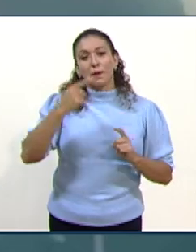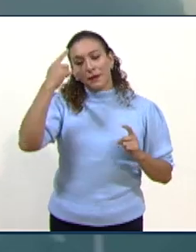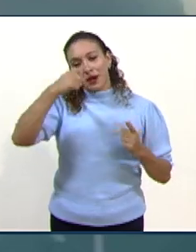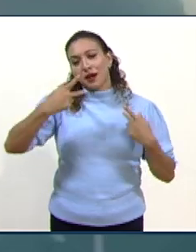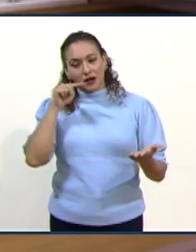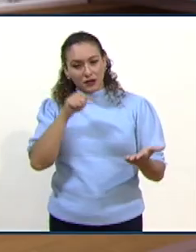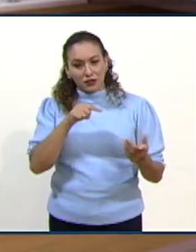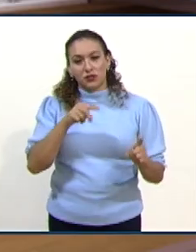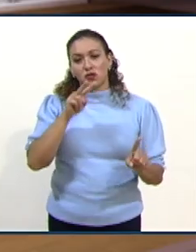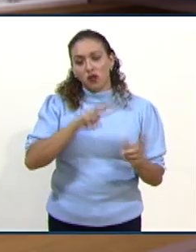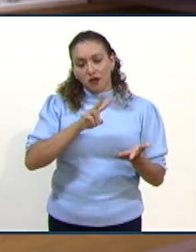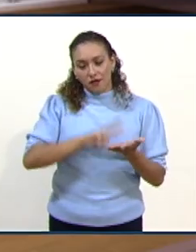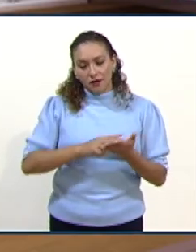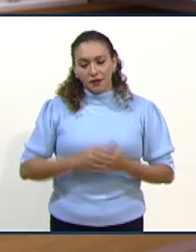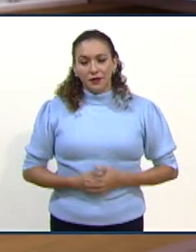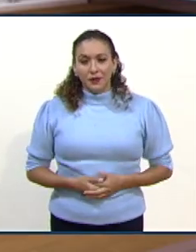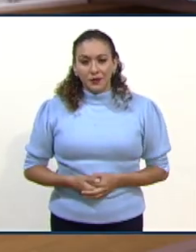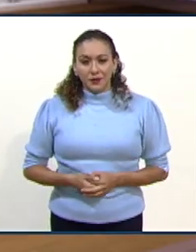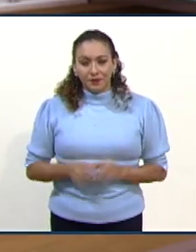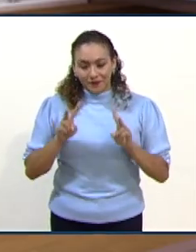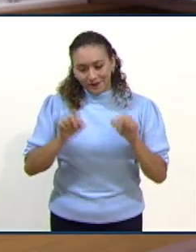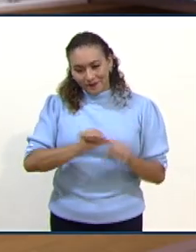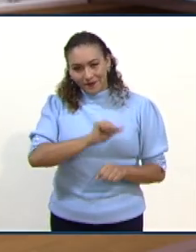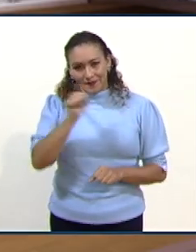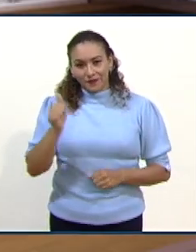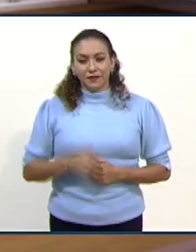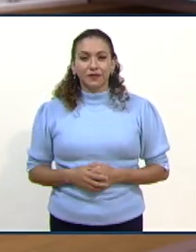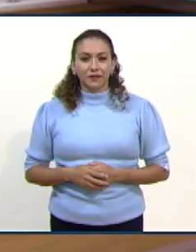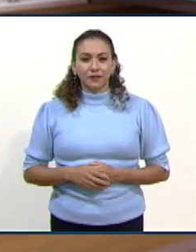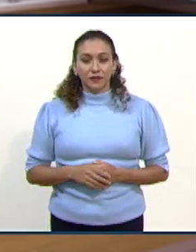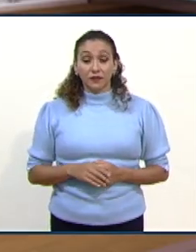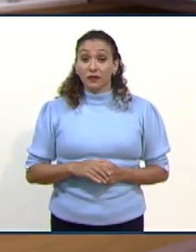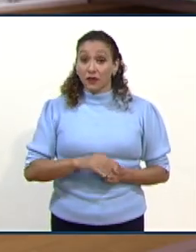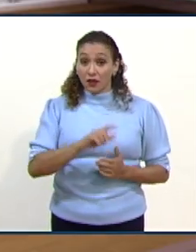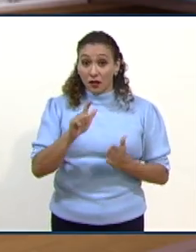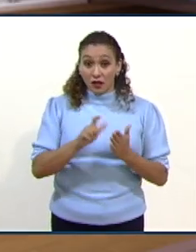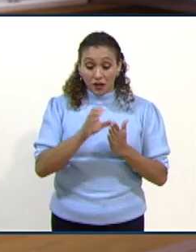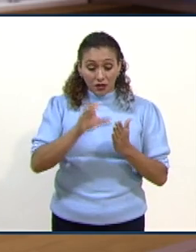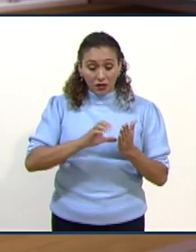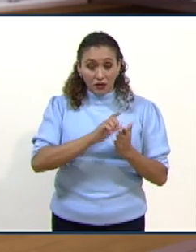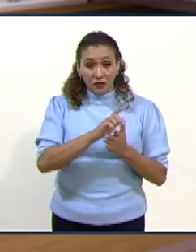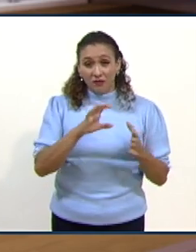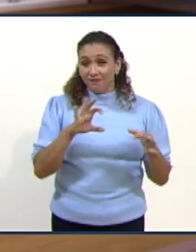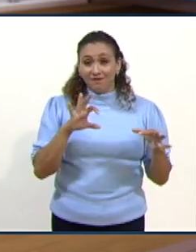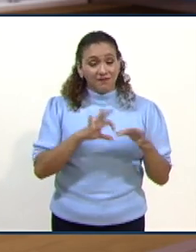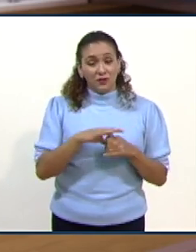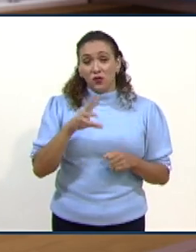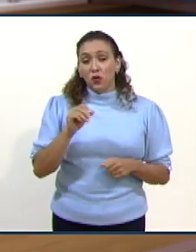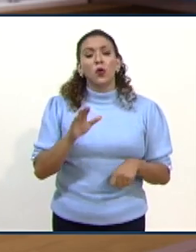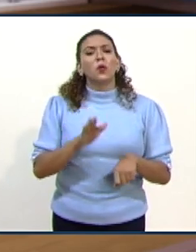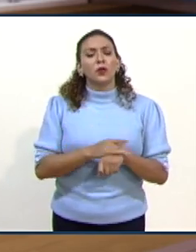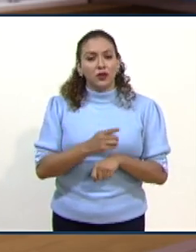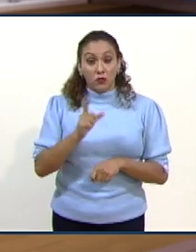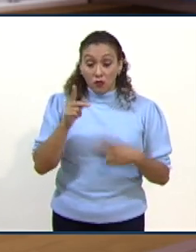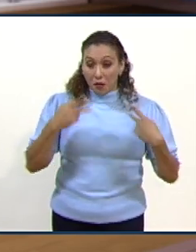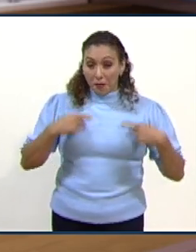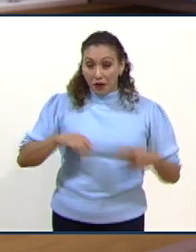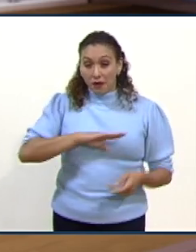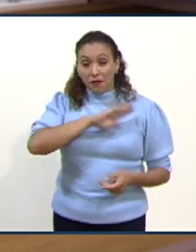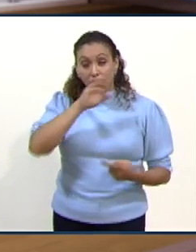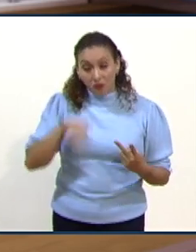hecho. En más temas, es inconstitucional condicionar que la persona trabajadora fallecida